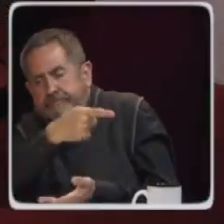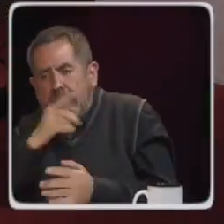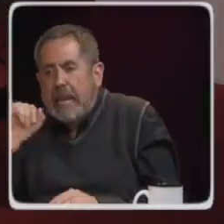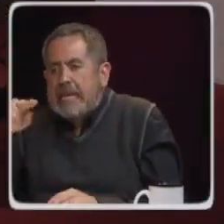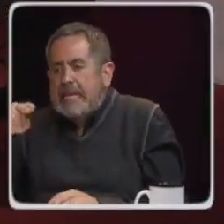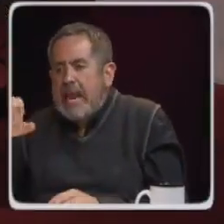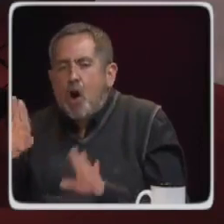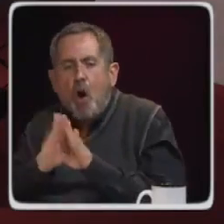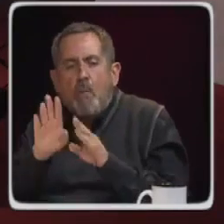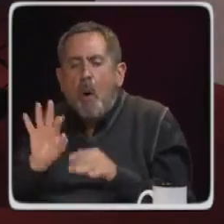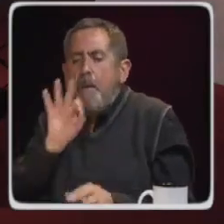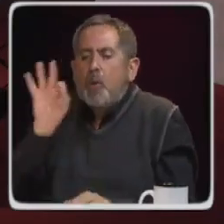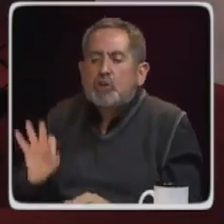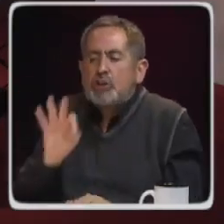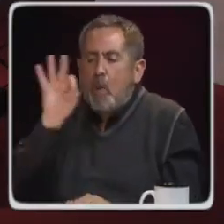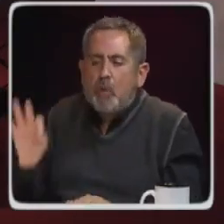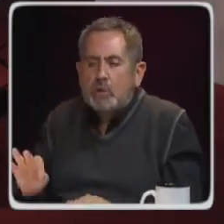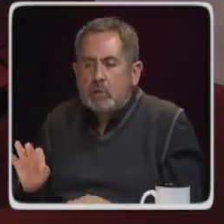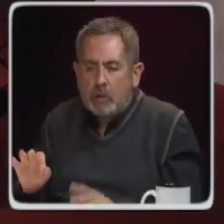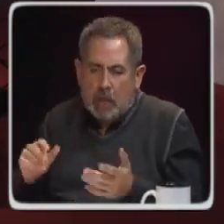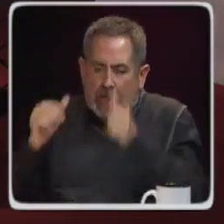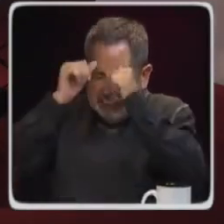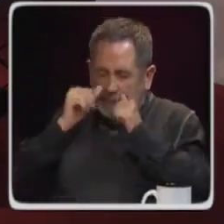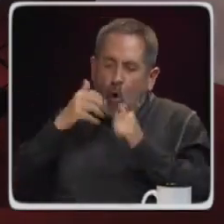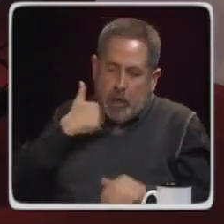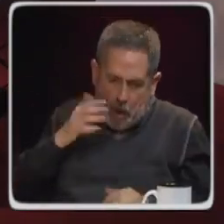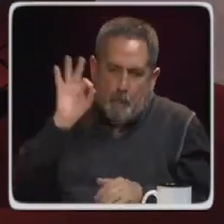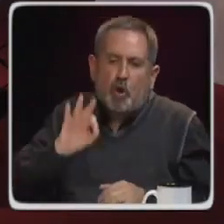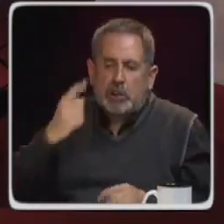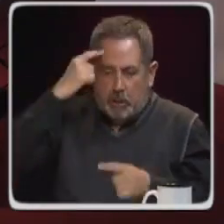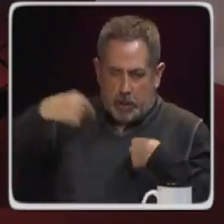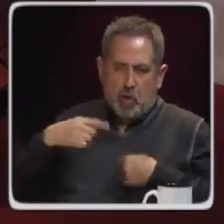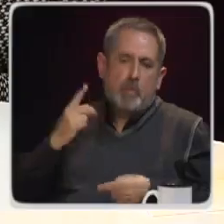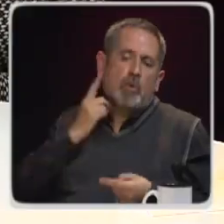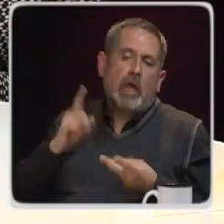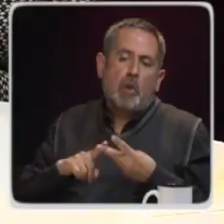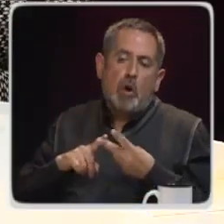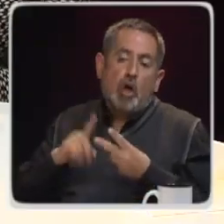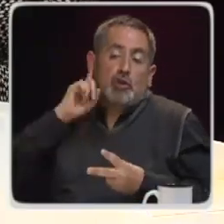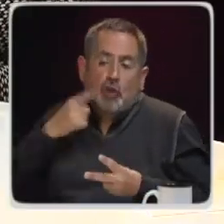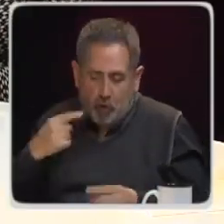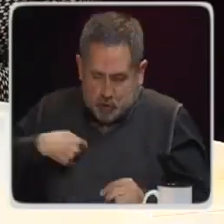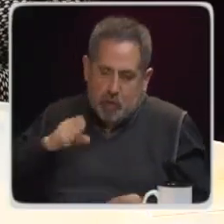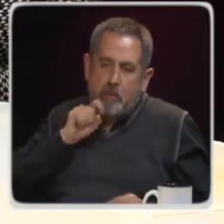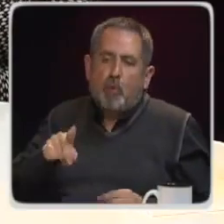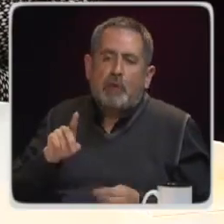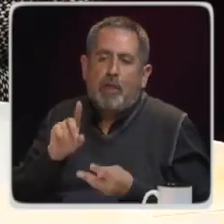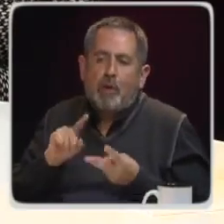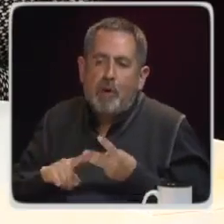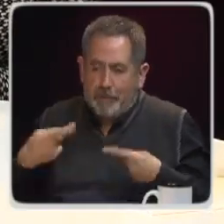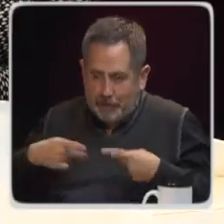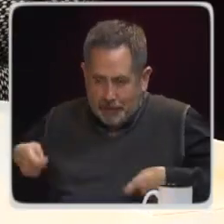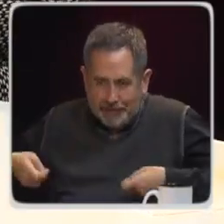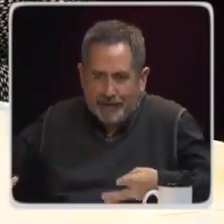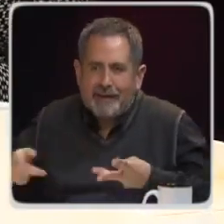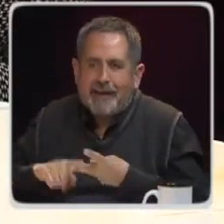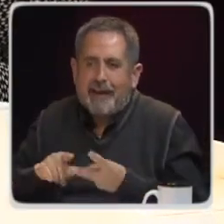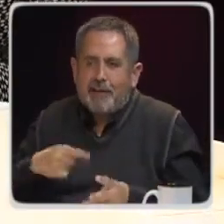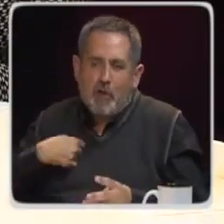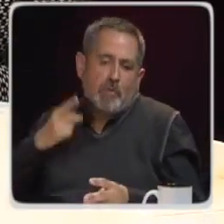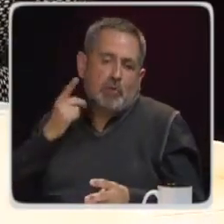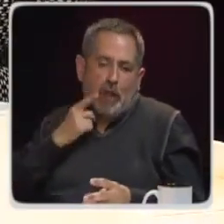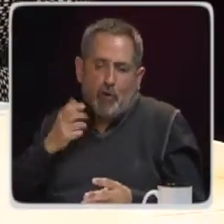indígenas, empezaron a utilizar el español y dejaron a un lado la lengua náhuatl, pero esta permaneció dentro de